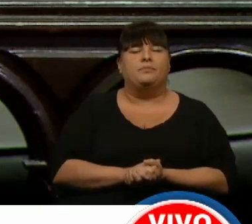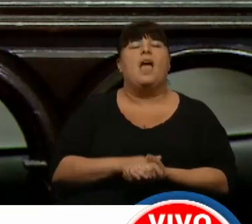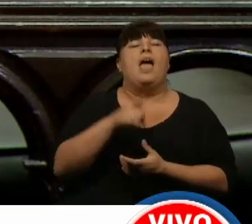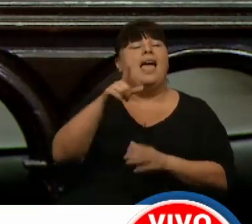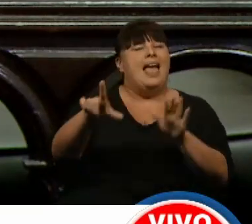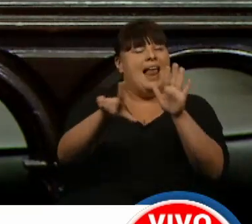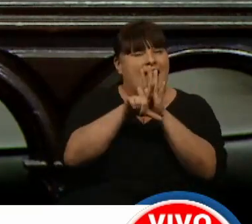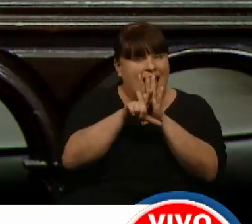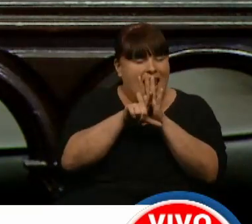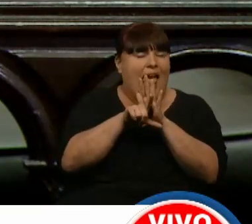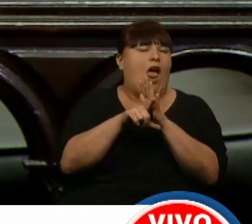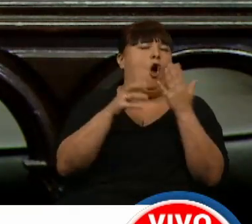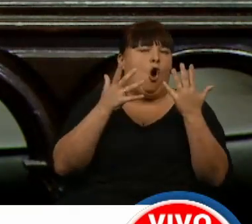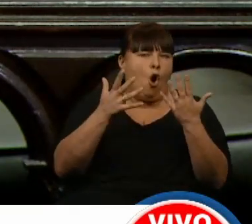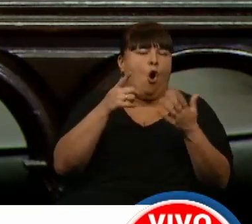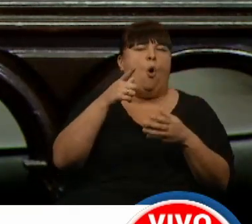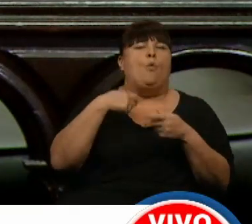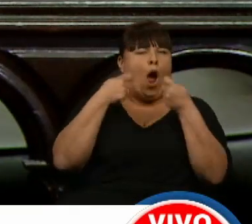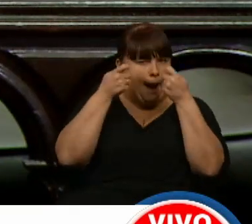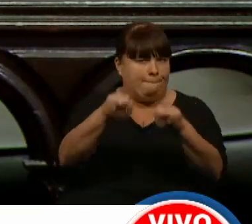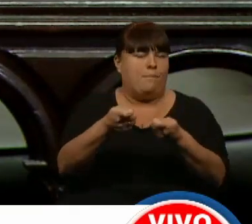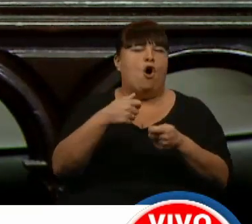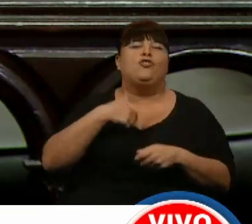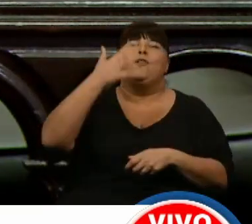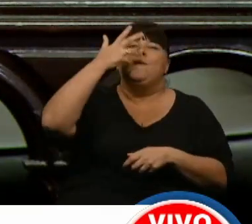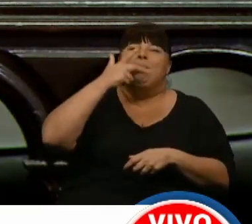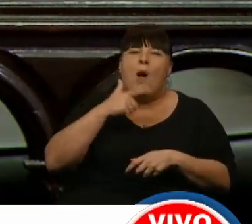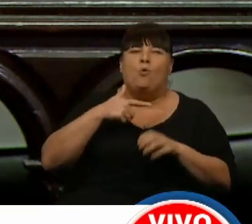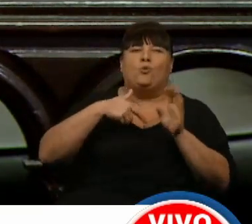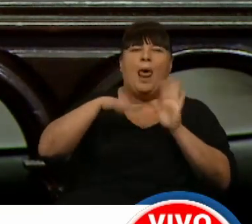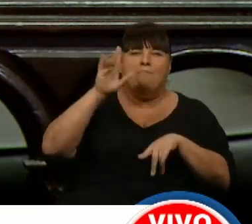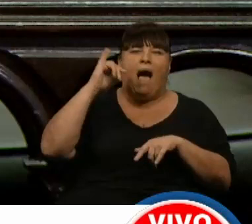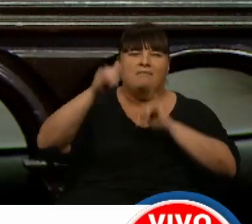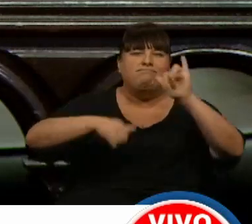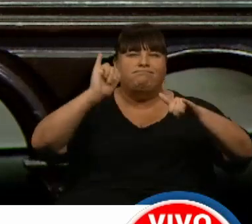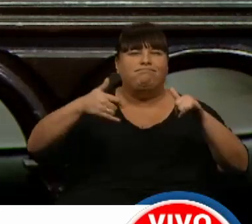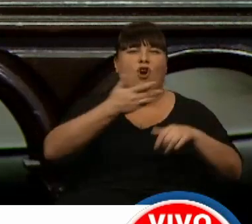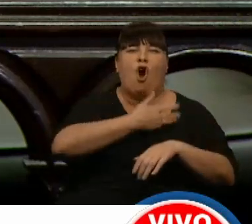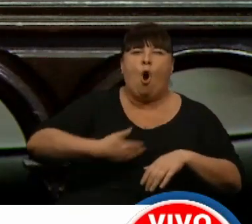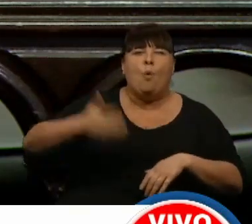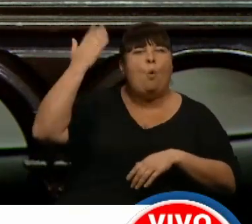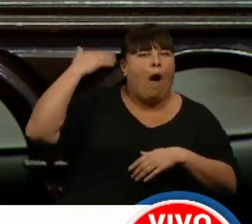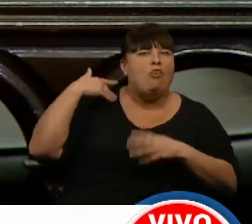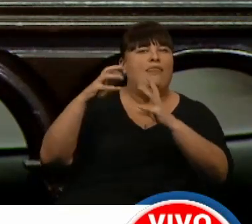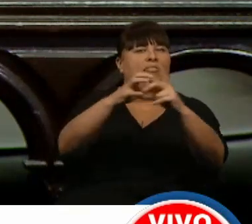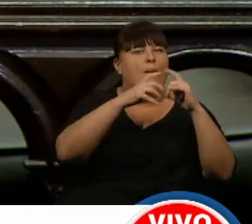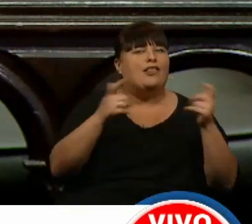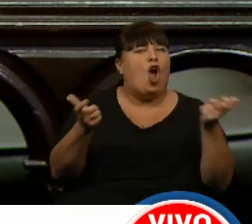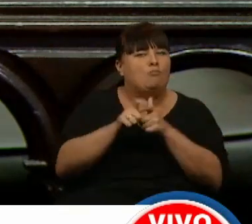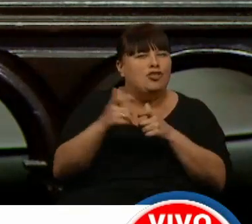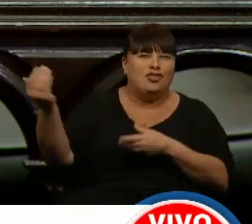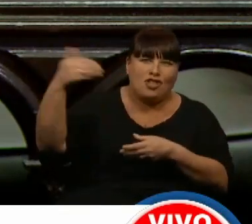es una ley que por supuesto vamos a acompañar, que nos hubiera gustado que haya más receptividad de parte del oficialismo cuando la discutimos en